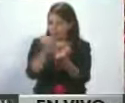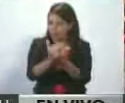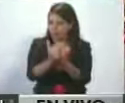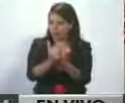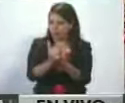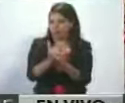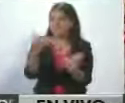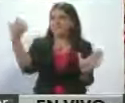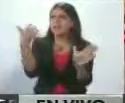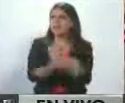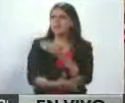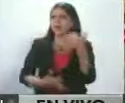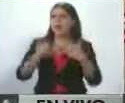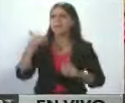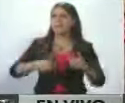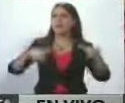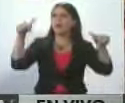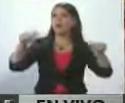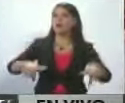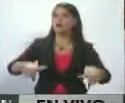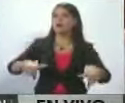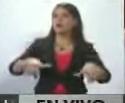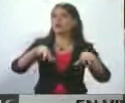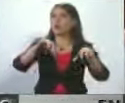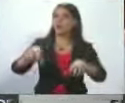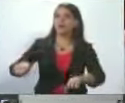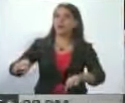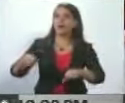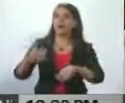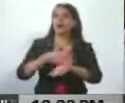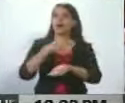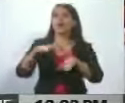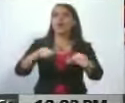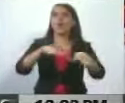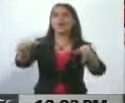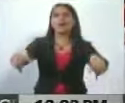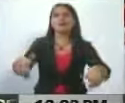pasó el miércoles aquí con la toma de Cojedes?